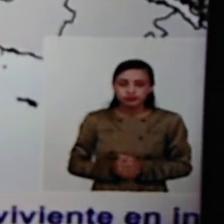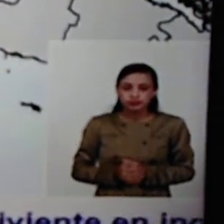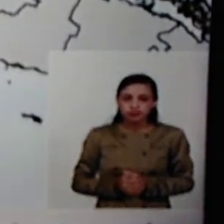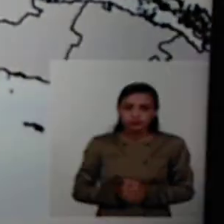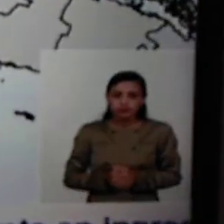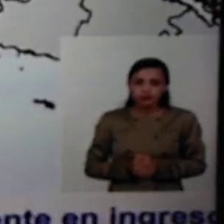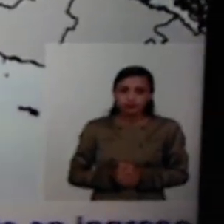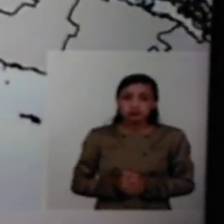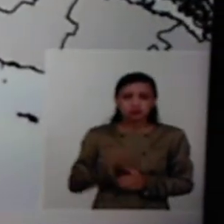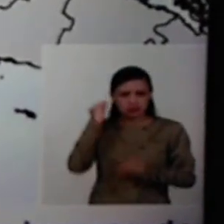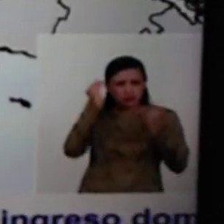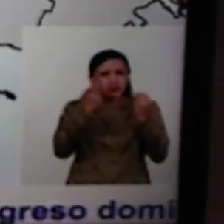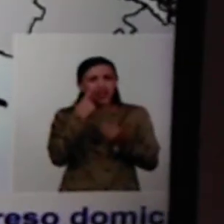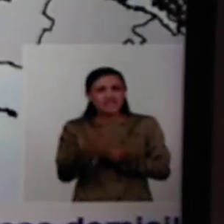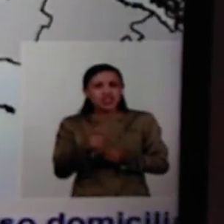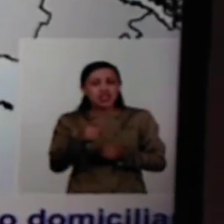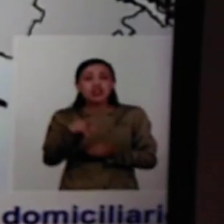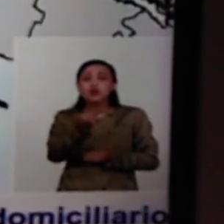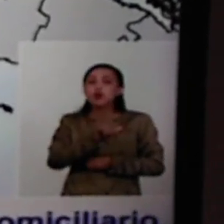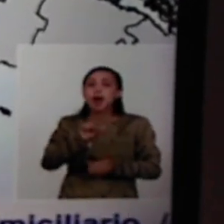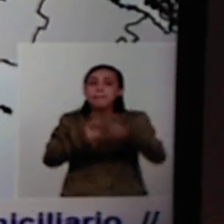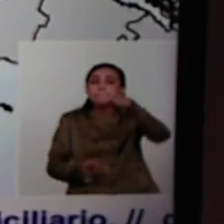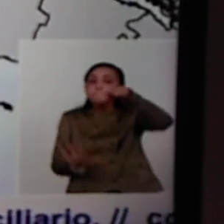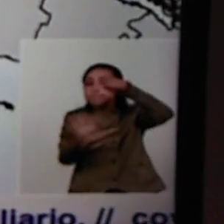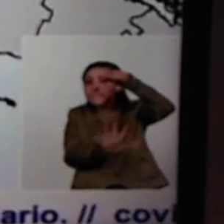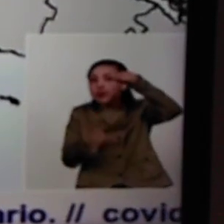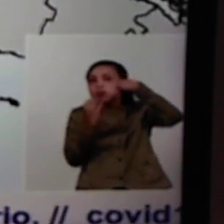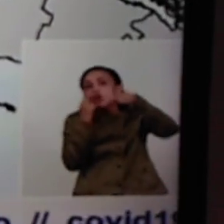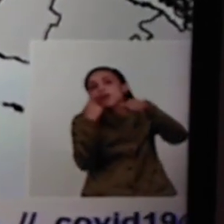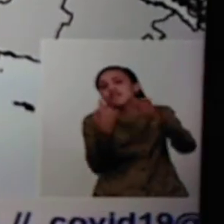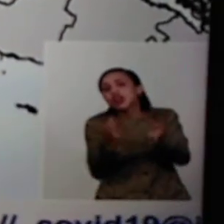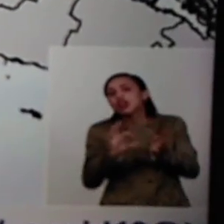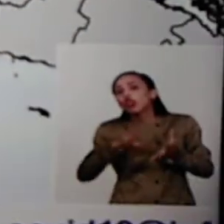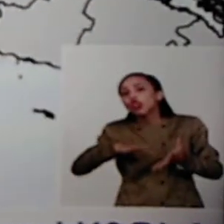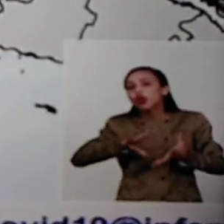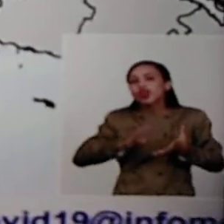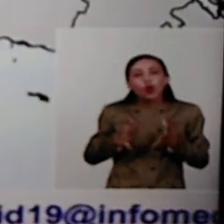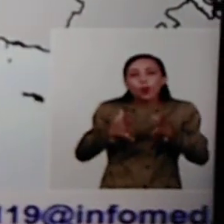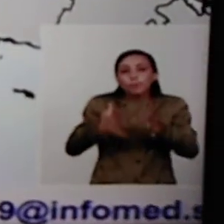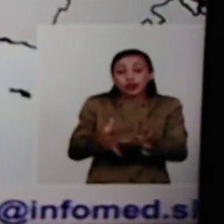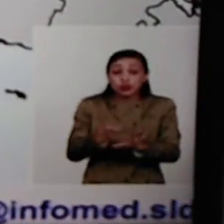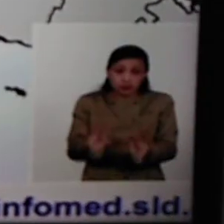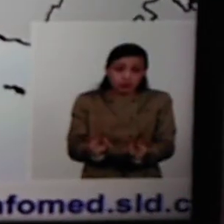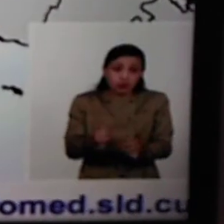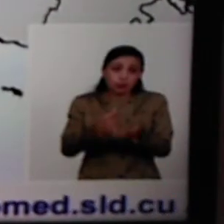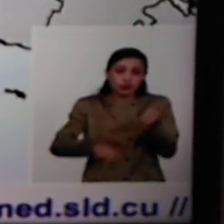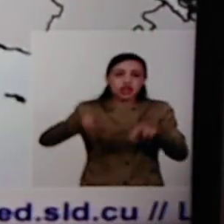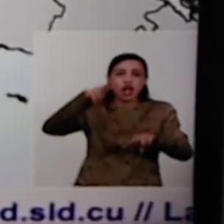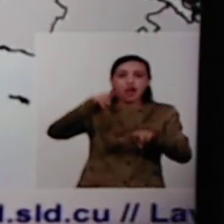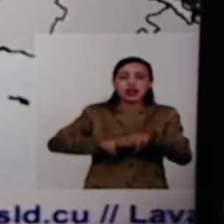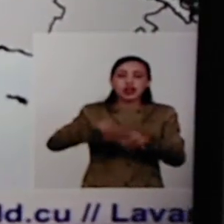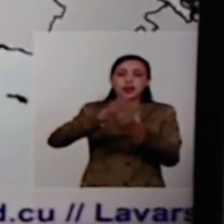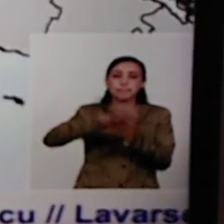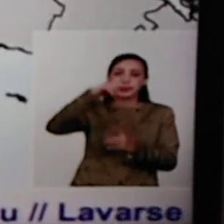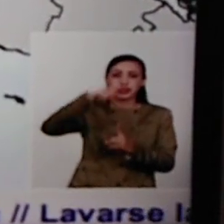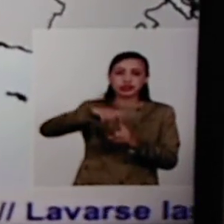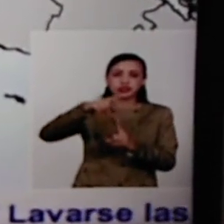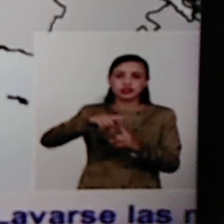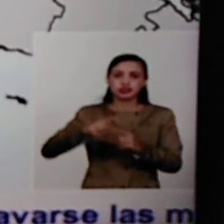ayuda a darnos cuenta de la complejidad mayor que está en las provincias de La Habana y Matanzas.